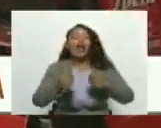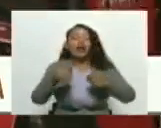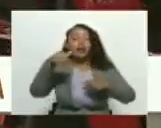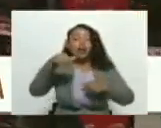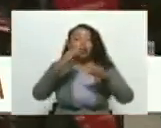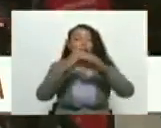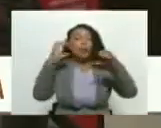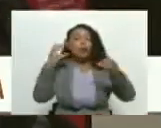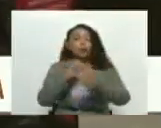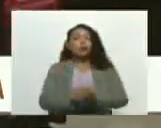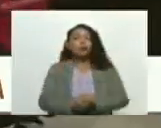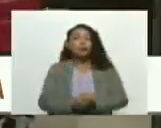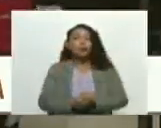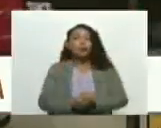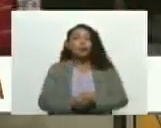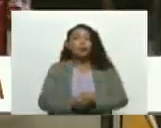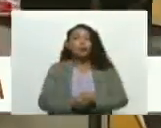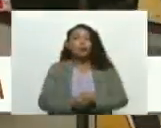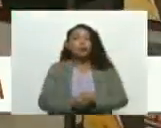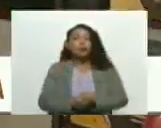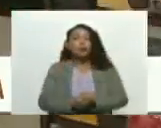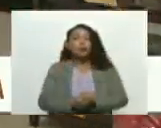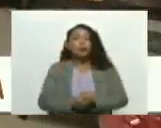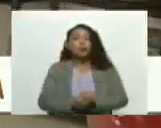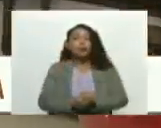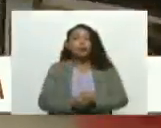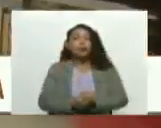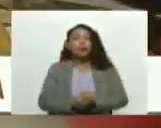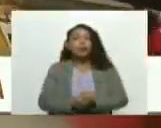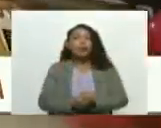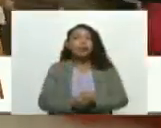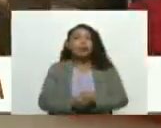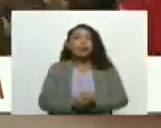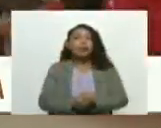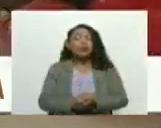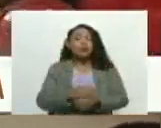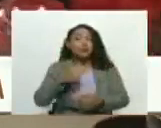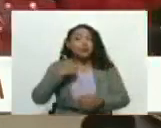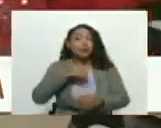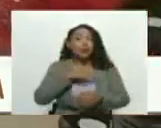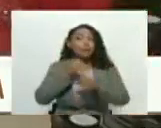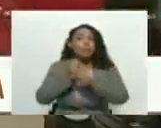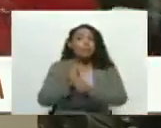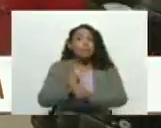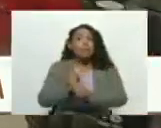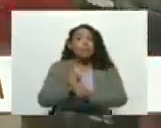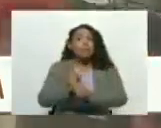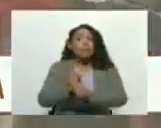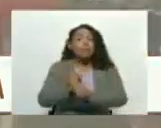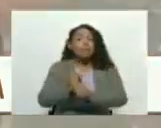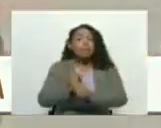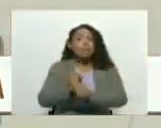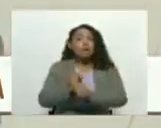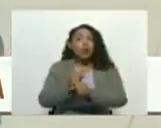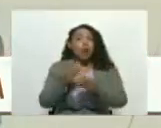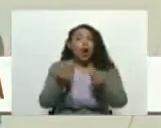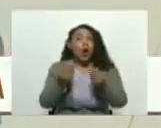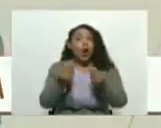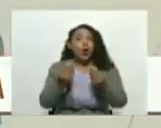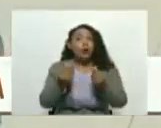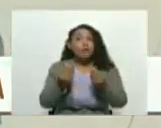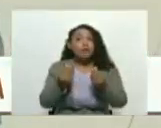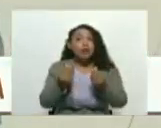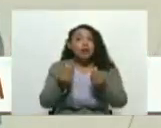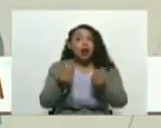transportista ese trato que se merece. Las expectativas, lógicamente, están cubiertas con una economía real, con